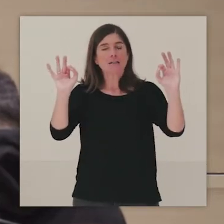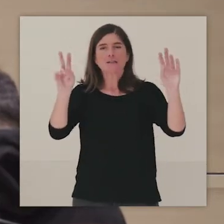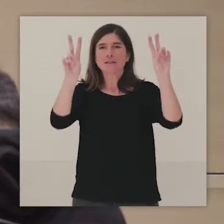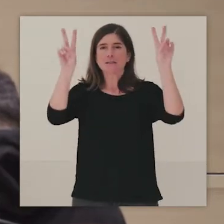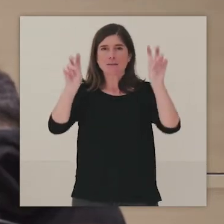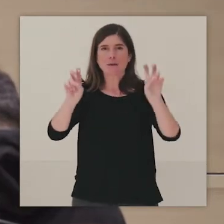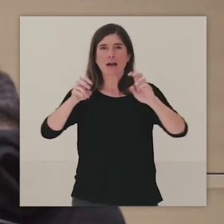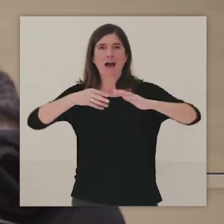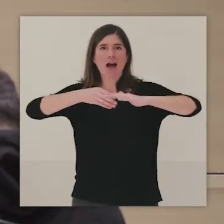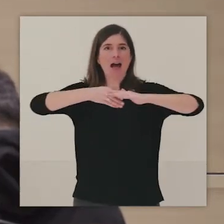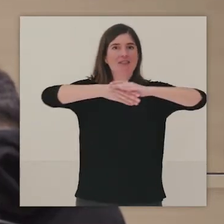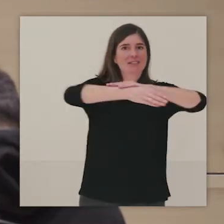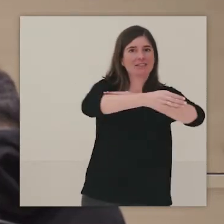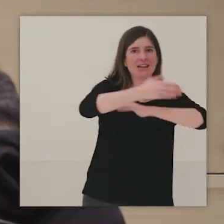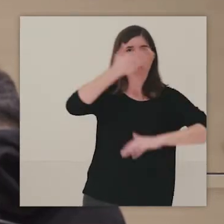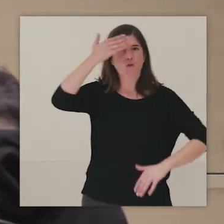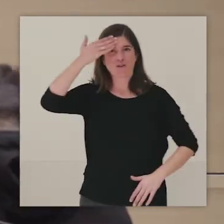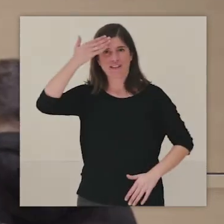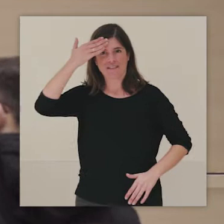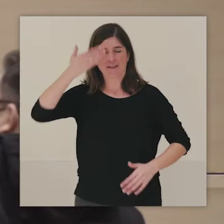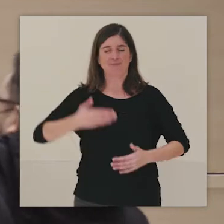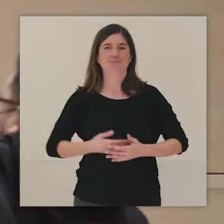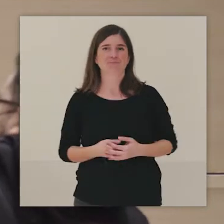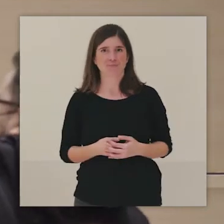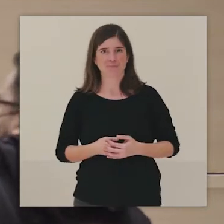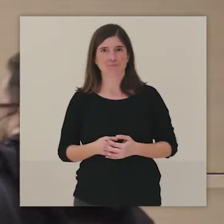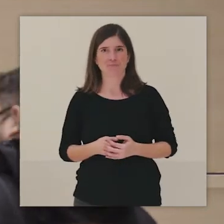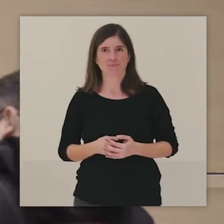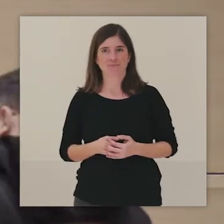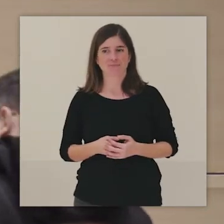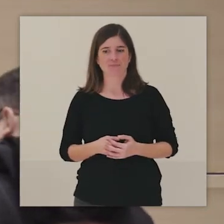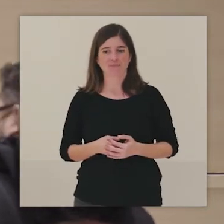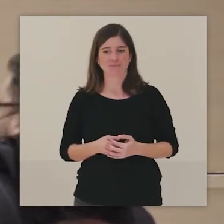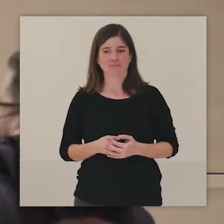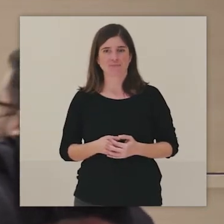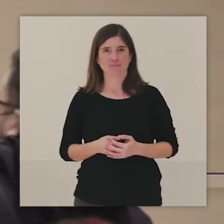sobre la accesibilidad cognitiva. Previamente, sí me gustaría